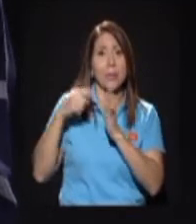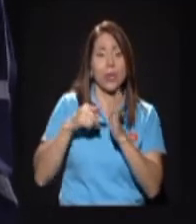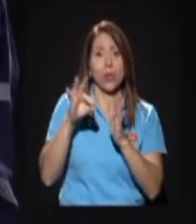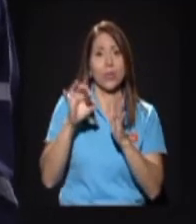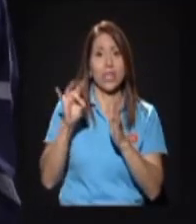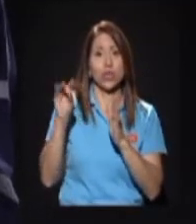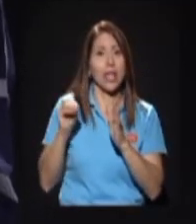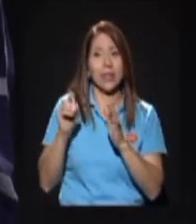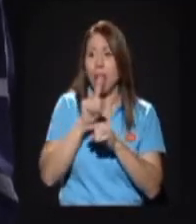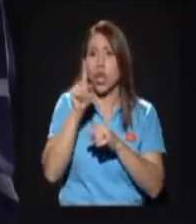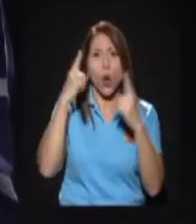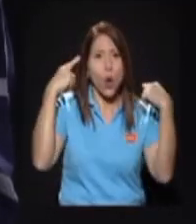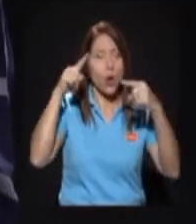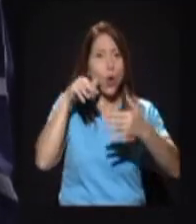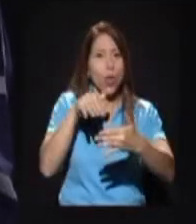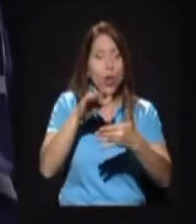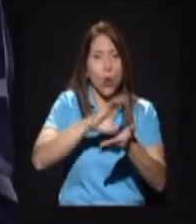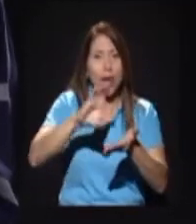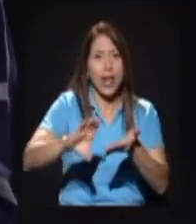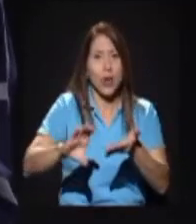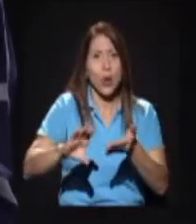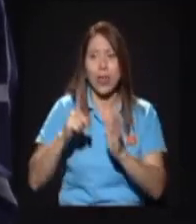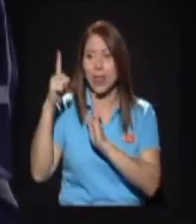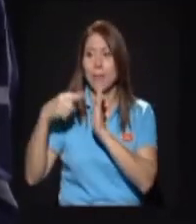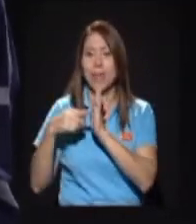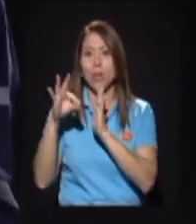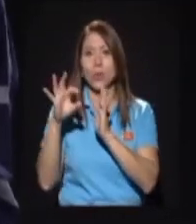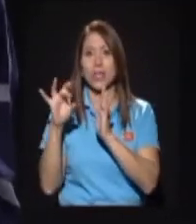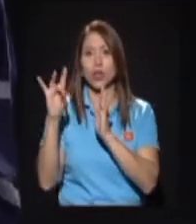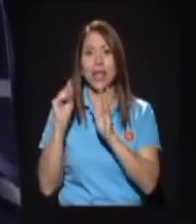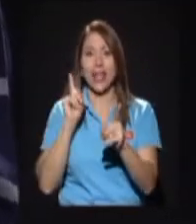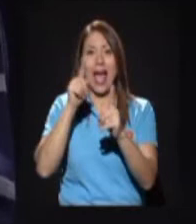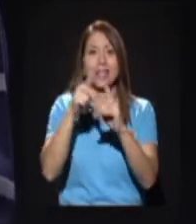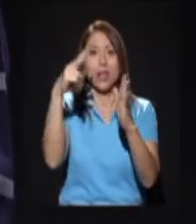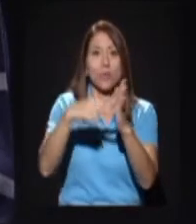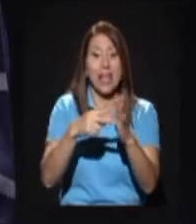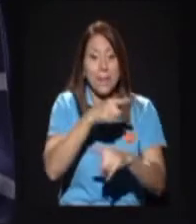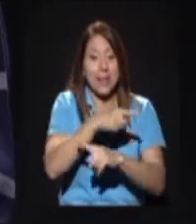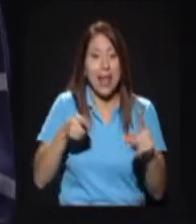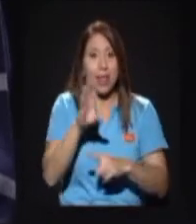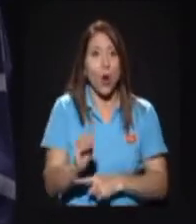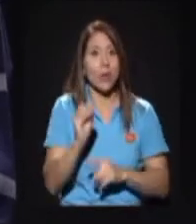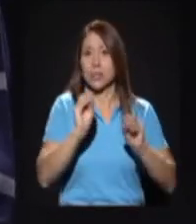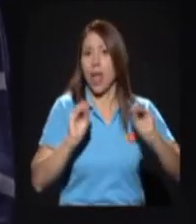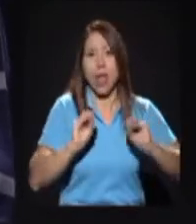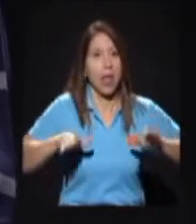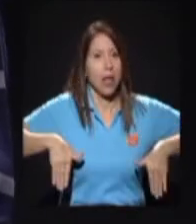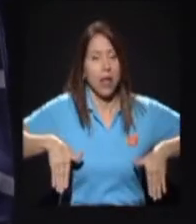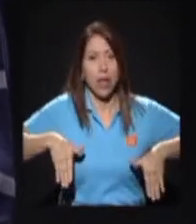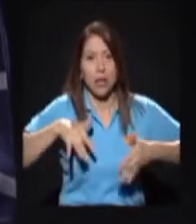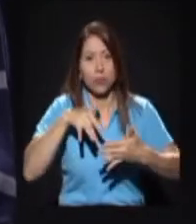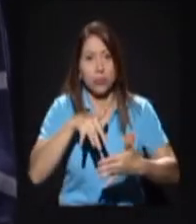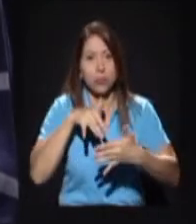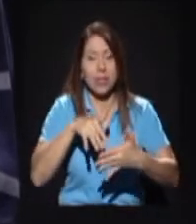Más o menos del 80 al 2000, la mitad de los jóvenes no fueron al colegio. Eso quiere decir que la población económicamente activa de